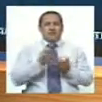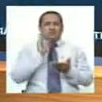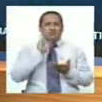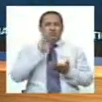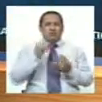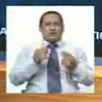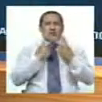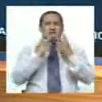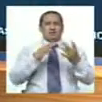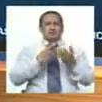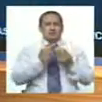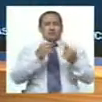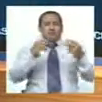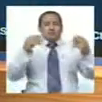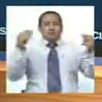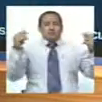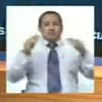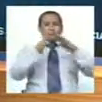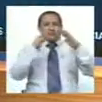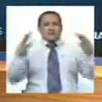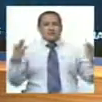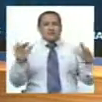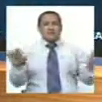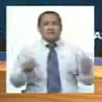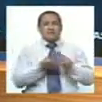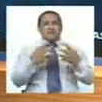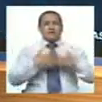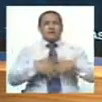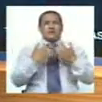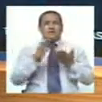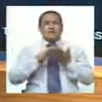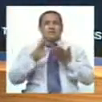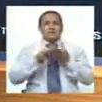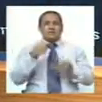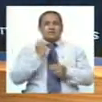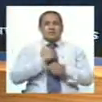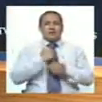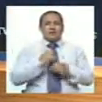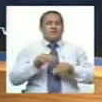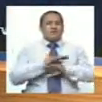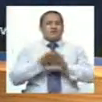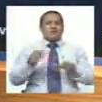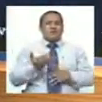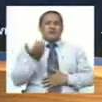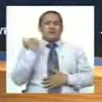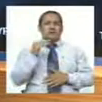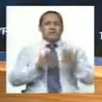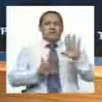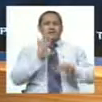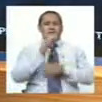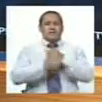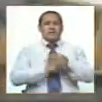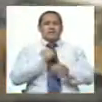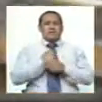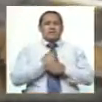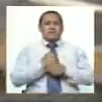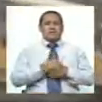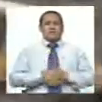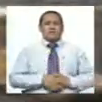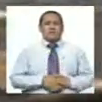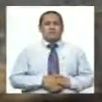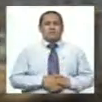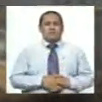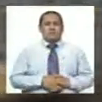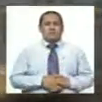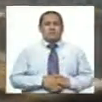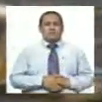que genera una gran polvareda que cubre sus casas. La empresa tiene una licencia de funcionamiento vencida hace 15 años. El día amaneció